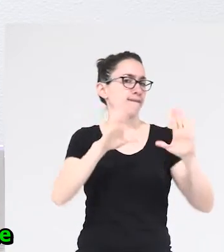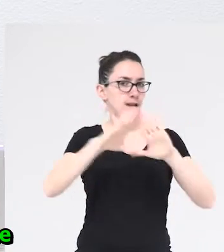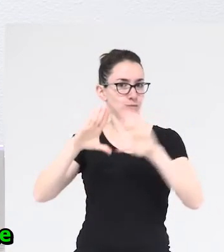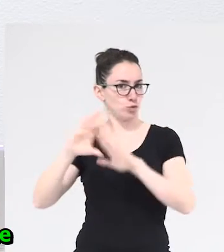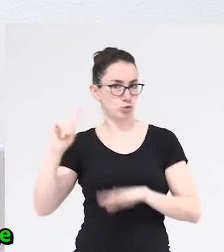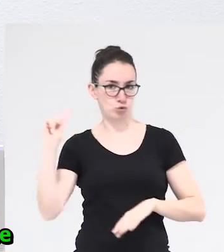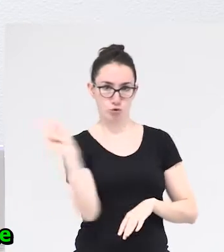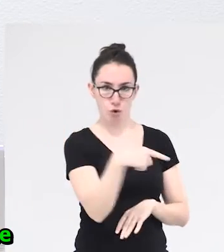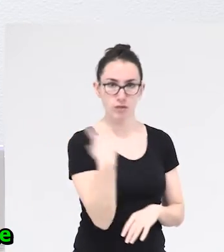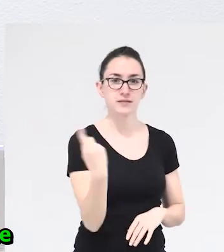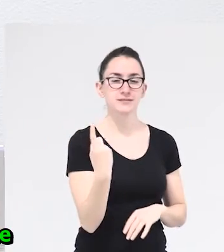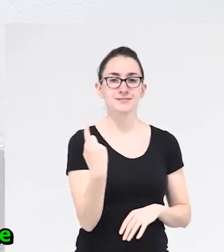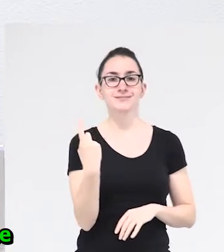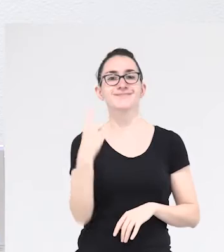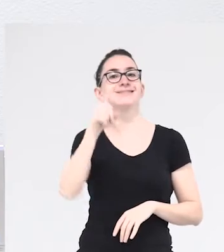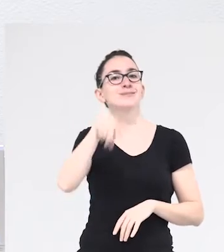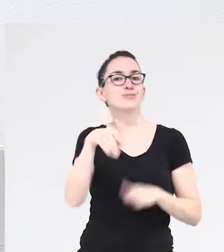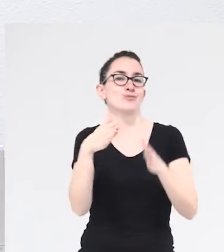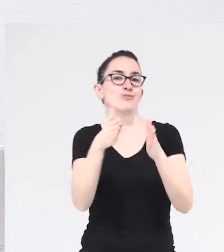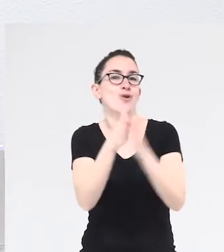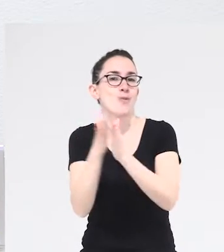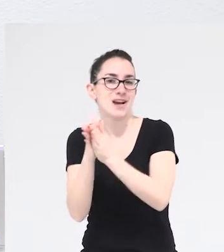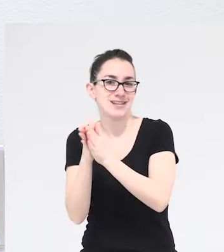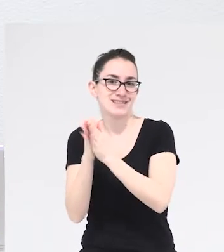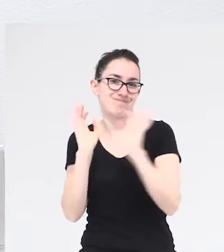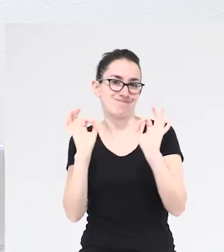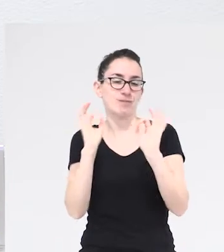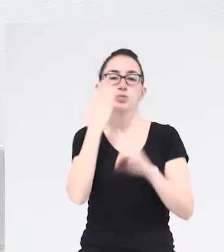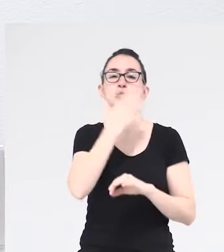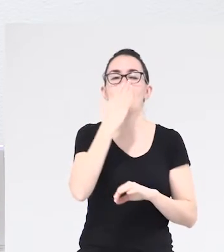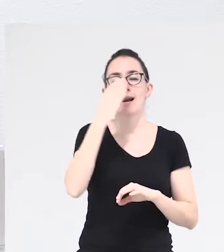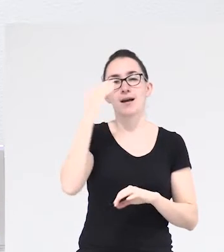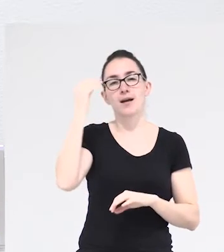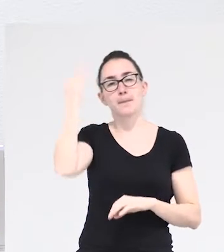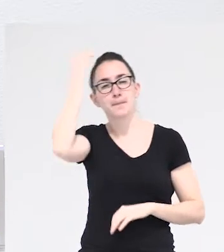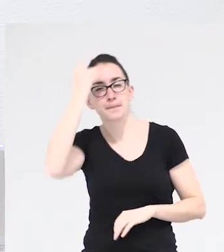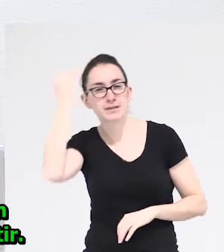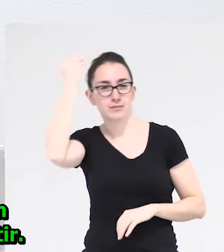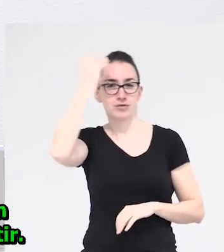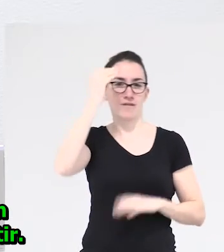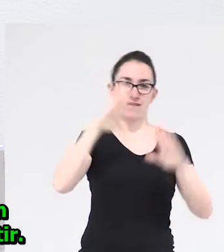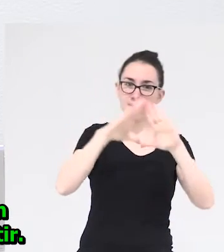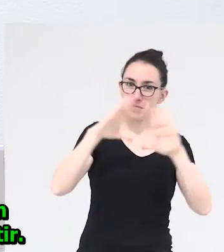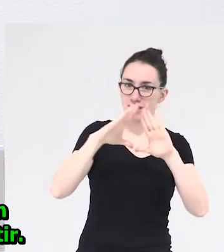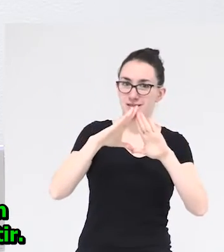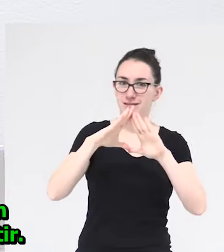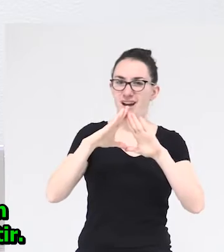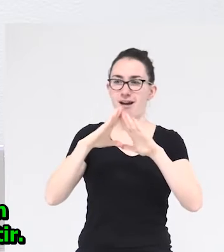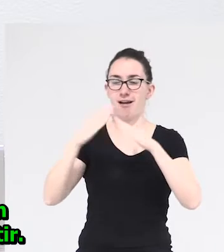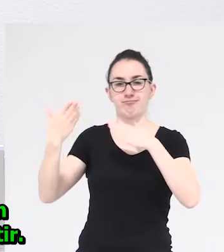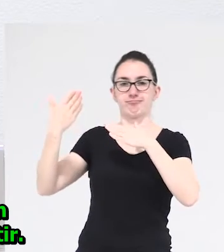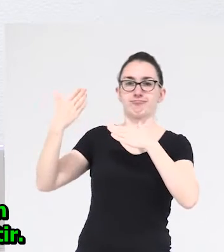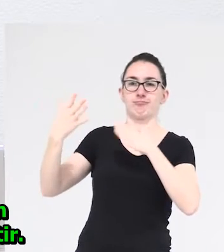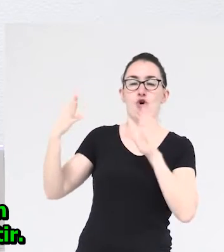todas. También hay compas de lo que fue la Escuela de Pensamiento Feminista de Colonial, que en diciembre